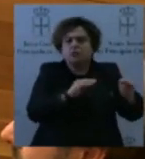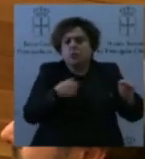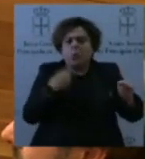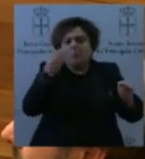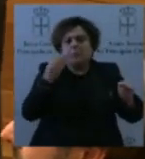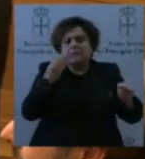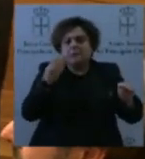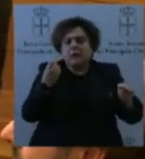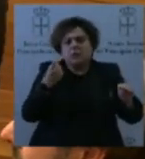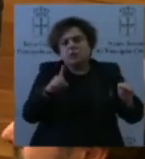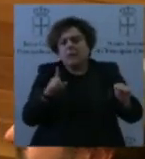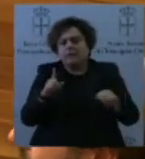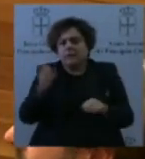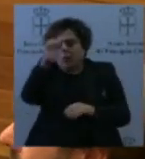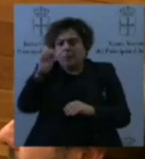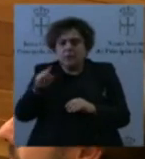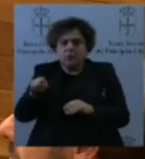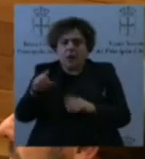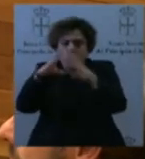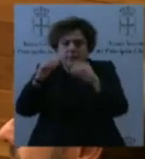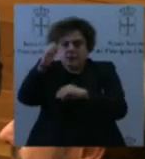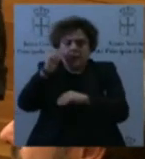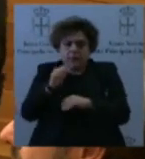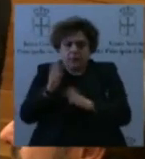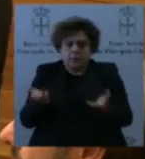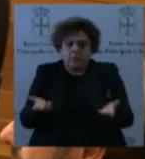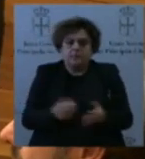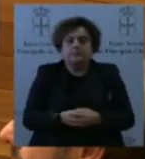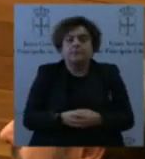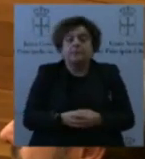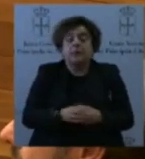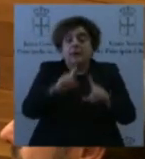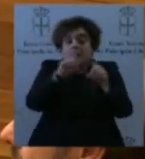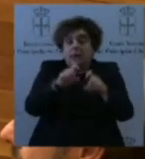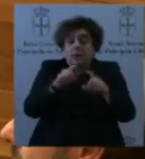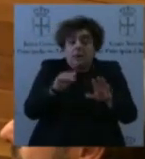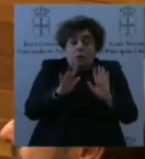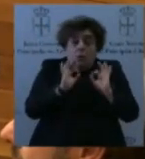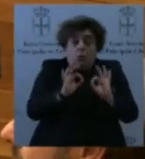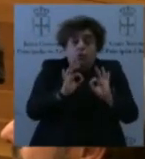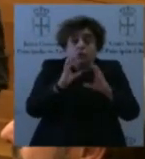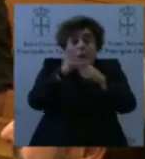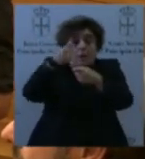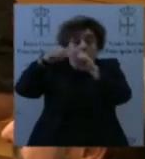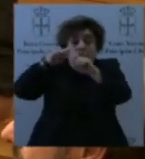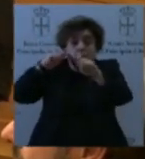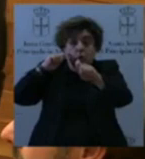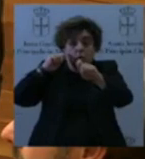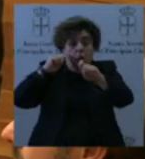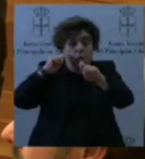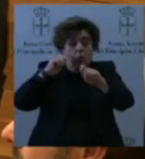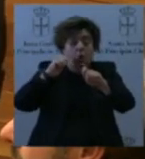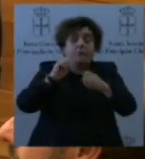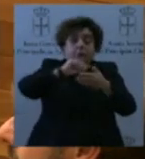Más cuestiones. ¿No le causa cierto sonrojo que el protocolo que firmó usted con el Partido Popular y el Ministerio de Defensa comprometa